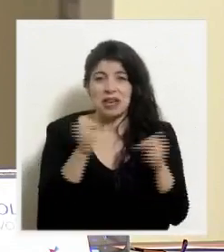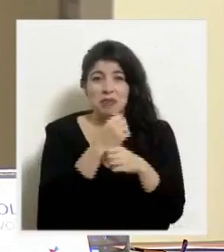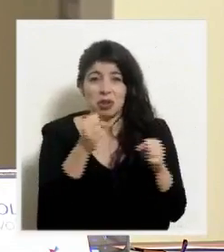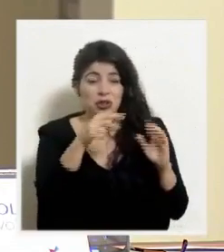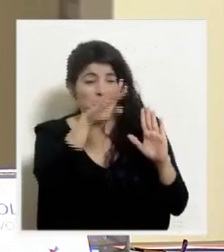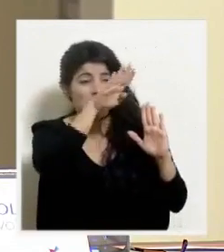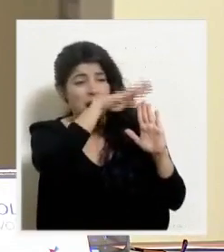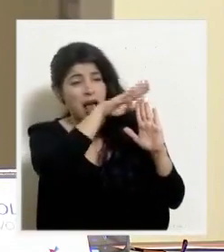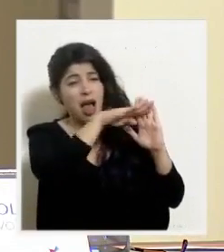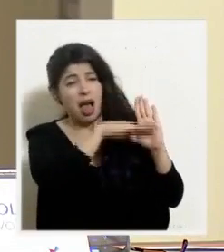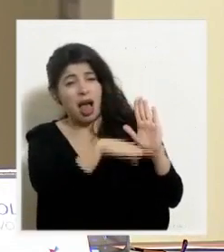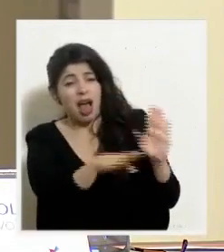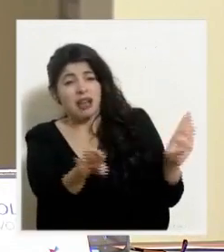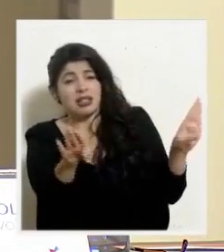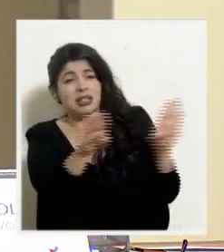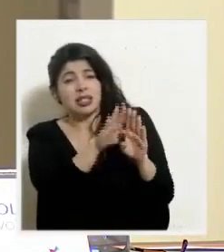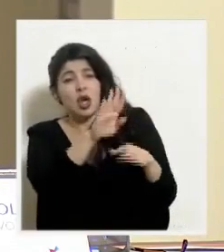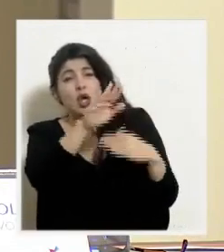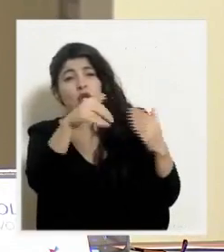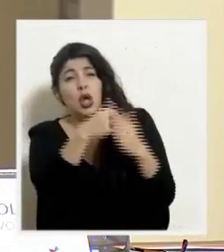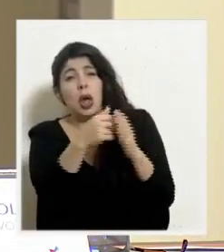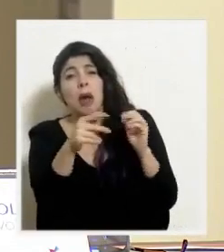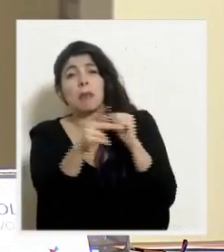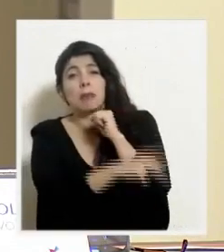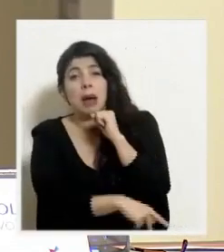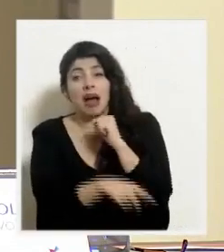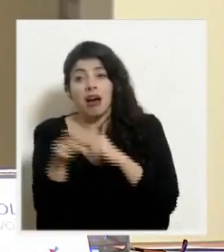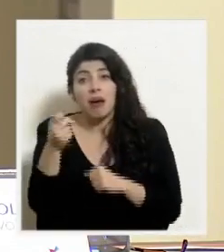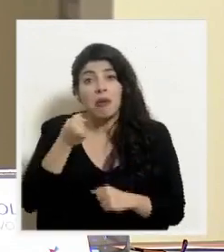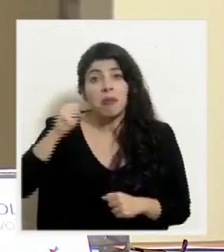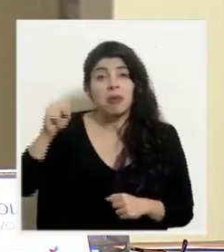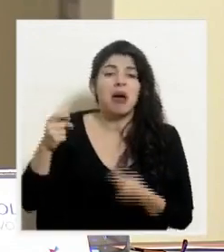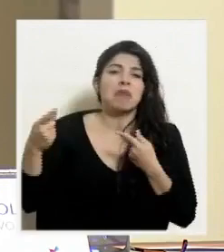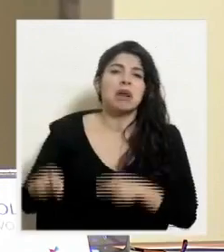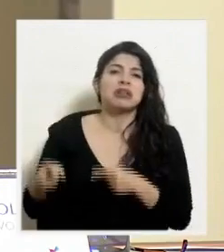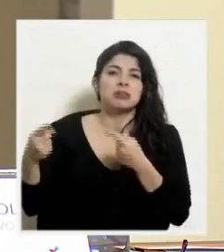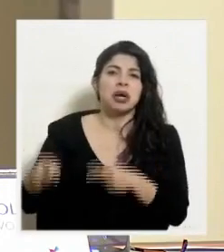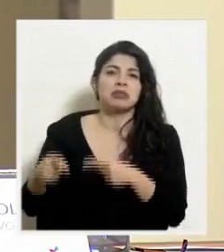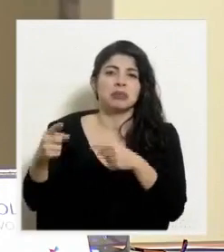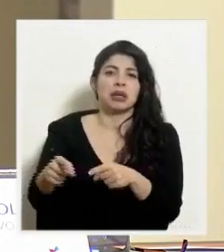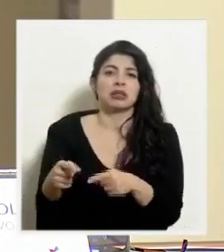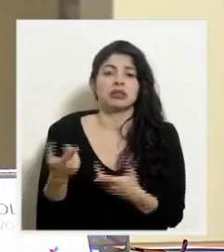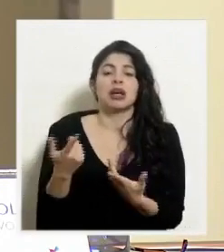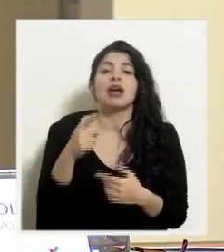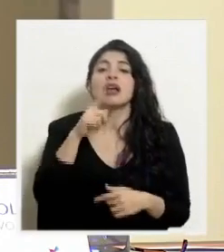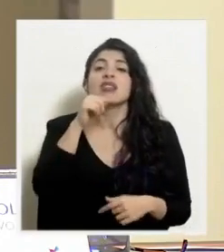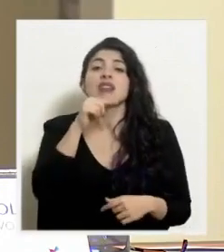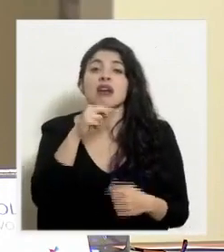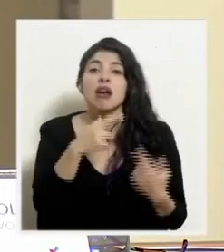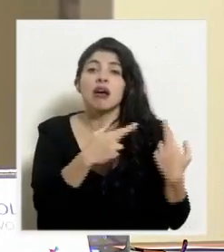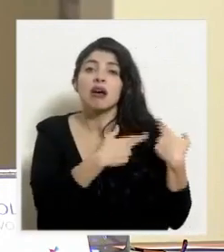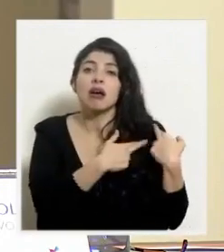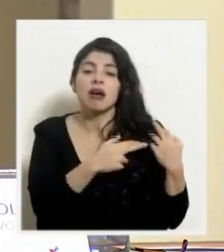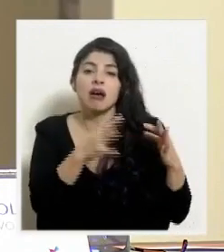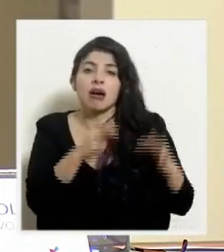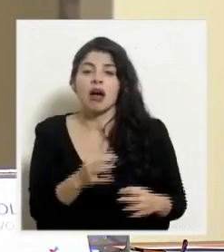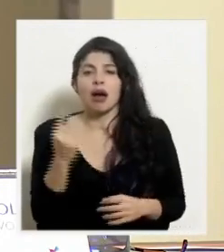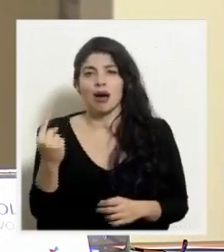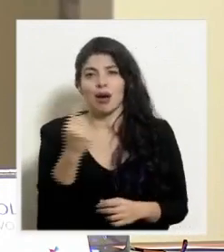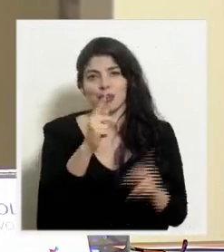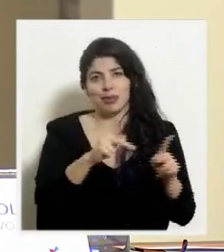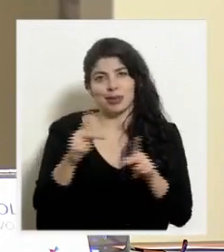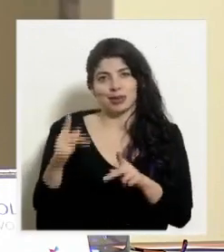Así tengamos cierres en todo el país, eso va a pasar, porque el tema es la determinación que nosotros tengamos para enfrentar